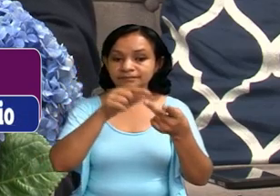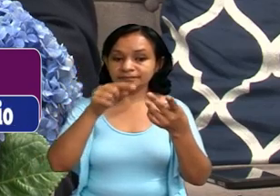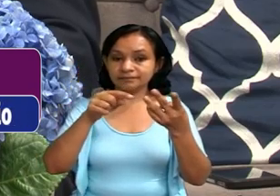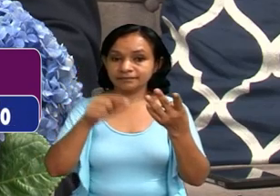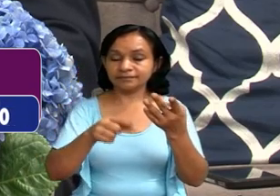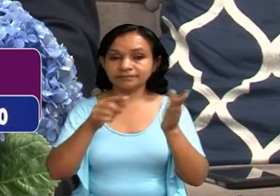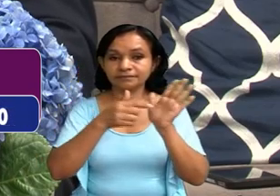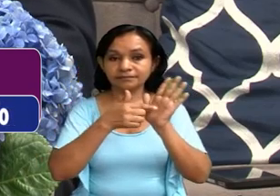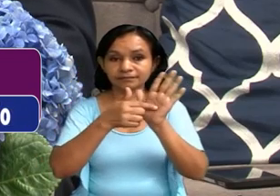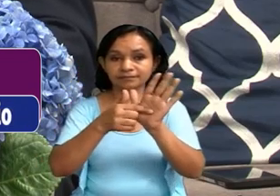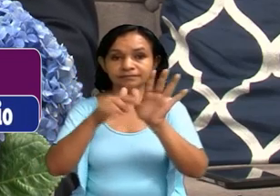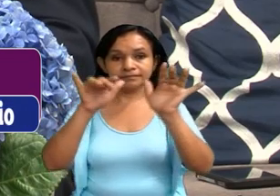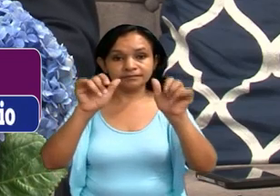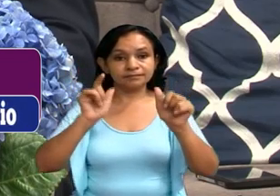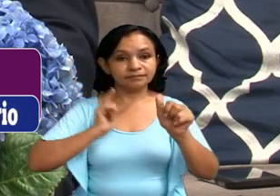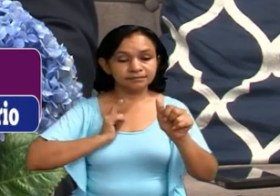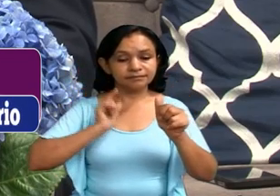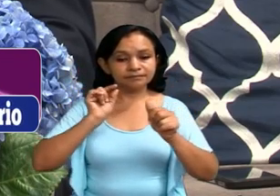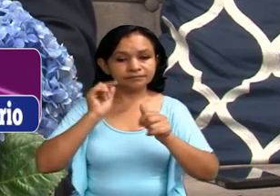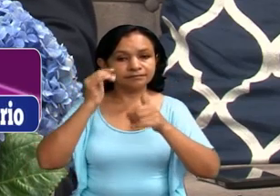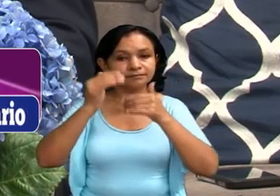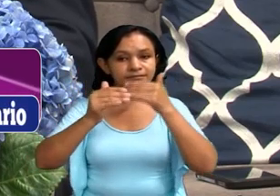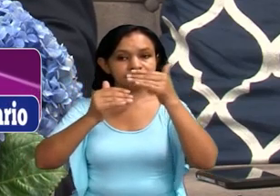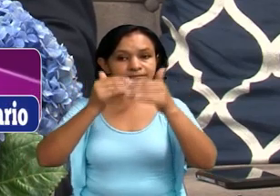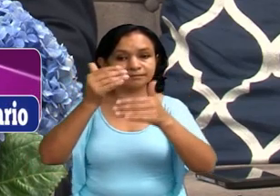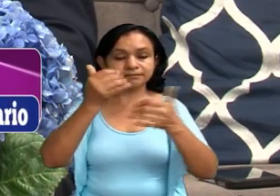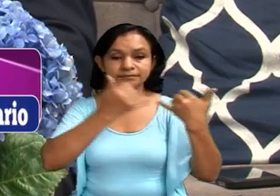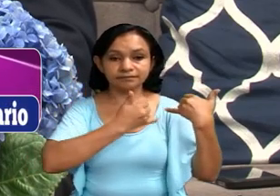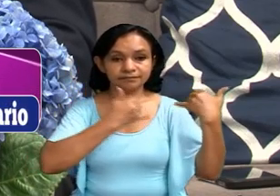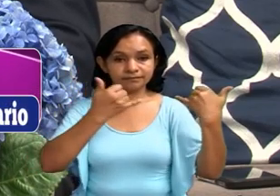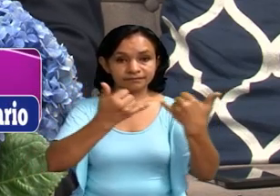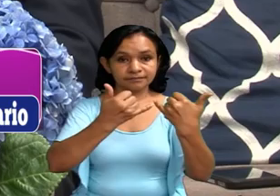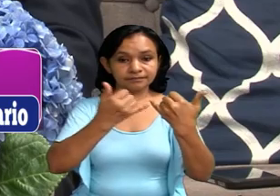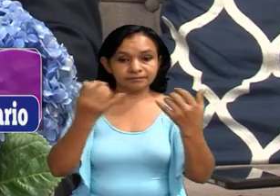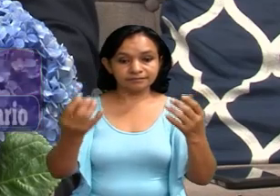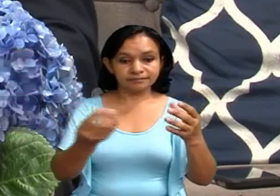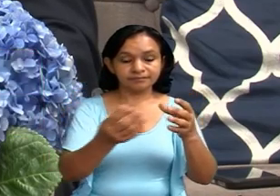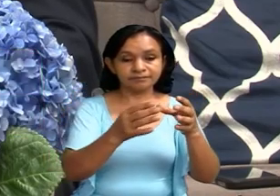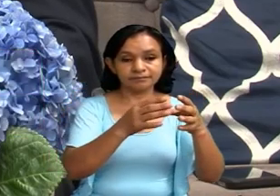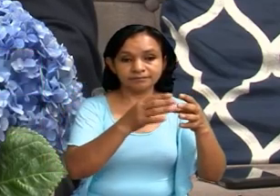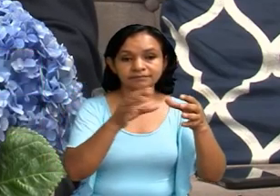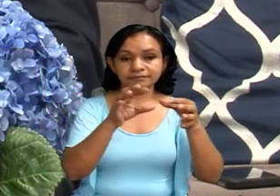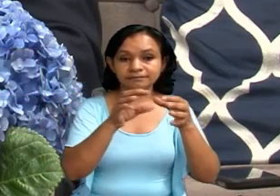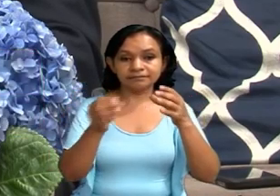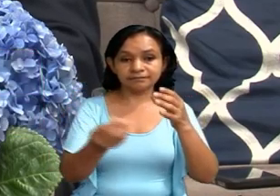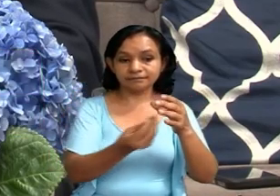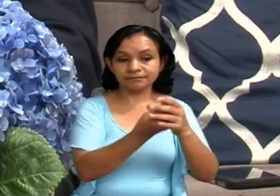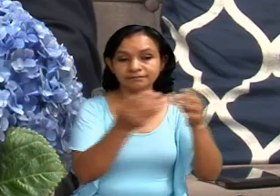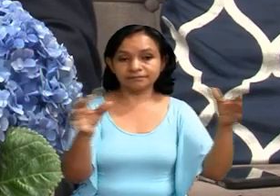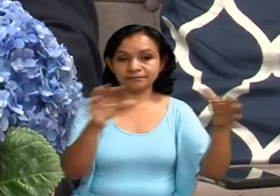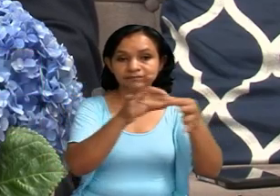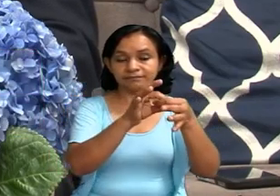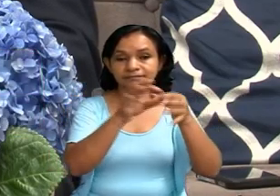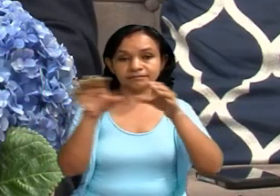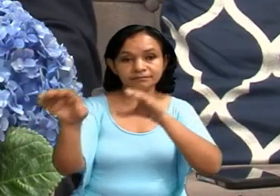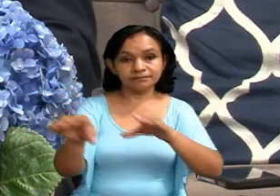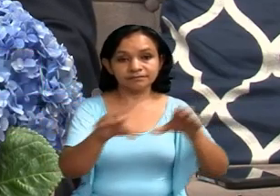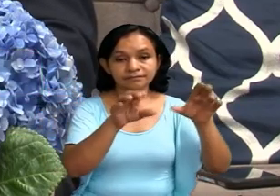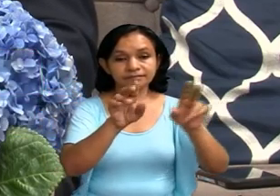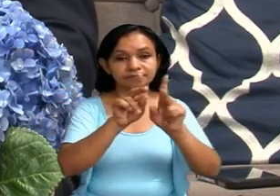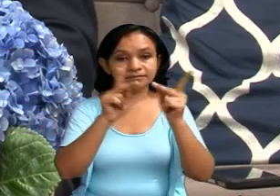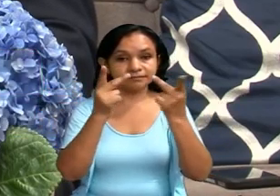demuestra que tenemos ya, poco a poco vamos teniendo instituciones que se incorporan a las efemérides importantes de nuestro